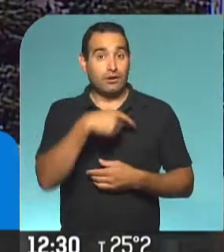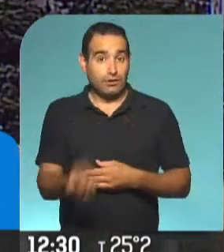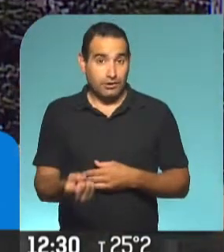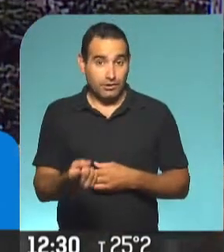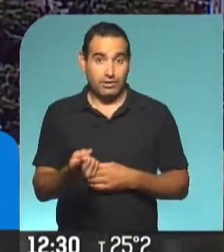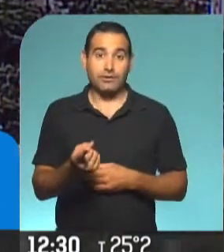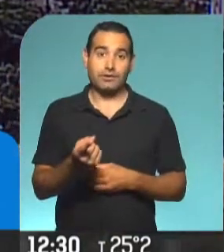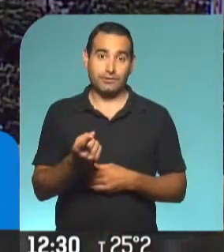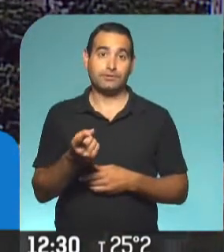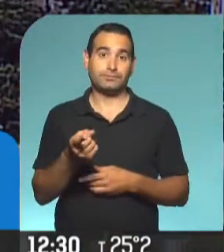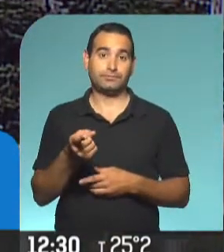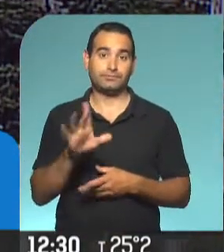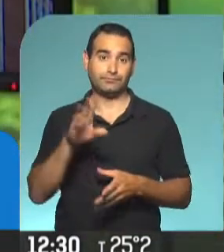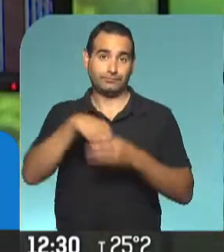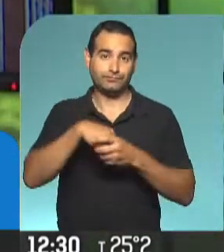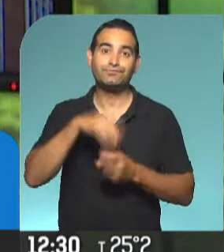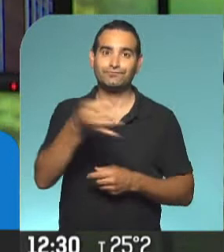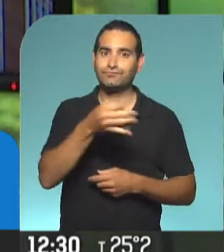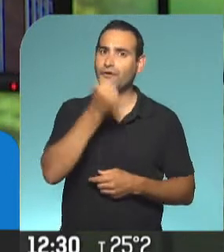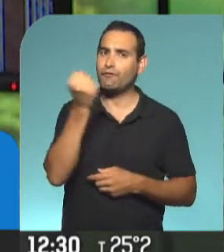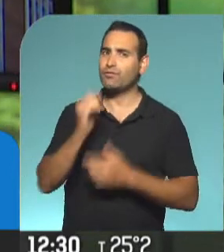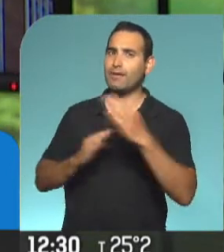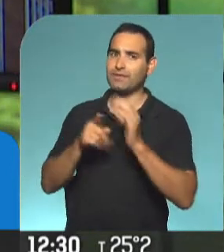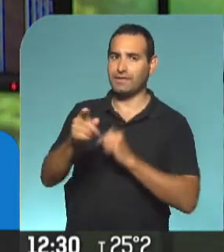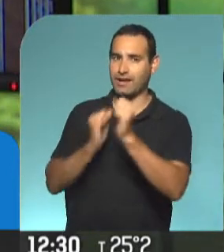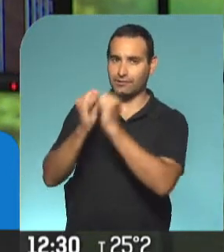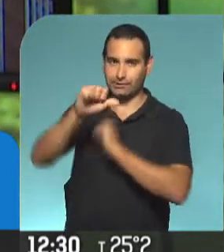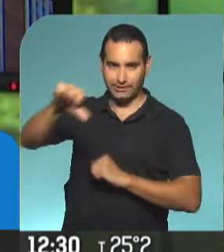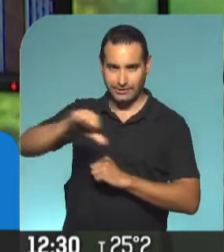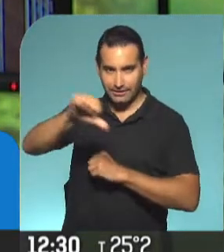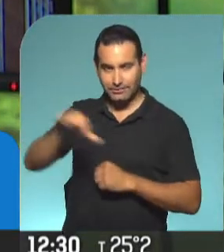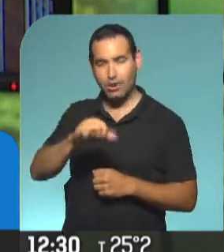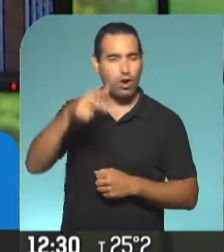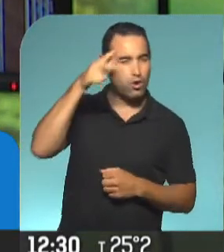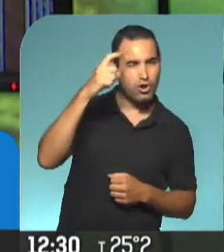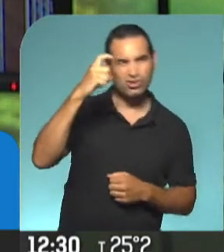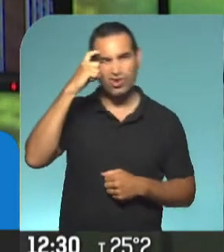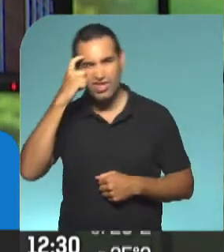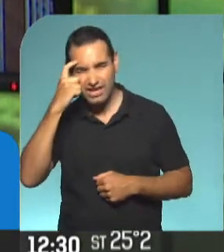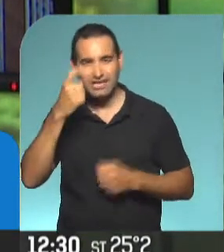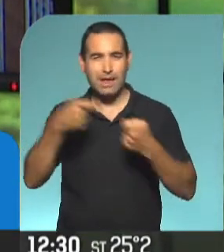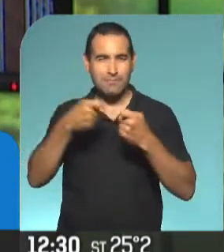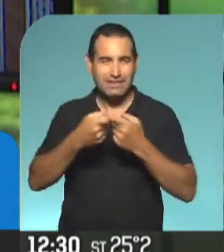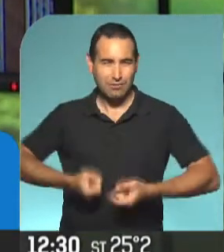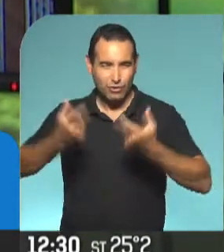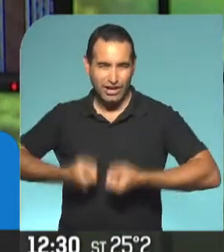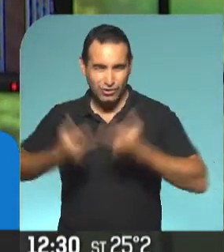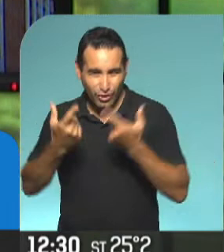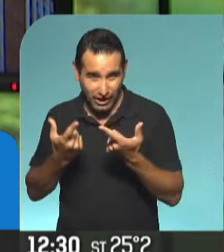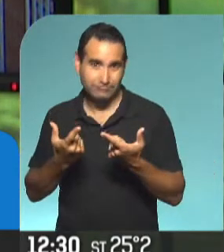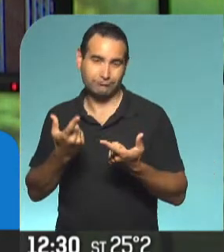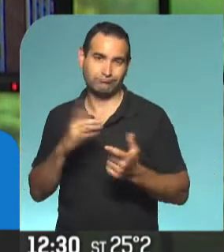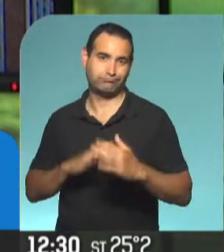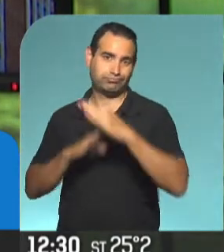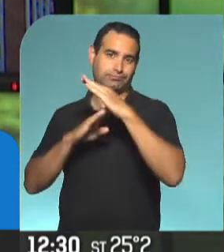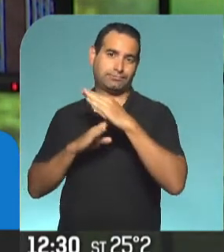en este escenario actor fundamental estamos hablando de cuando hablamos de las 810 grandes exportadores cereales que además son los dueños de